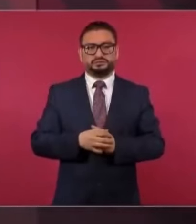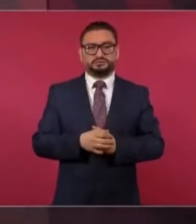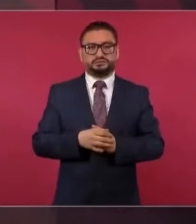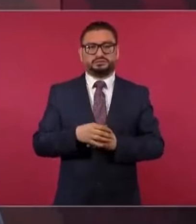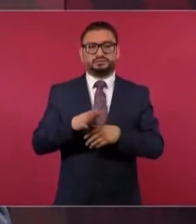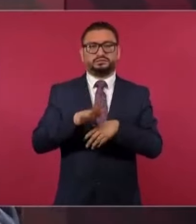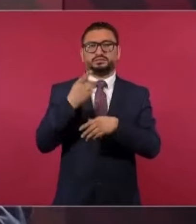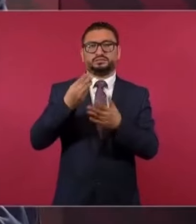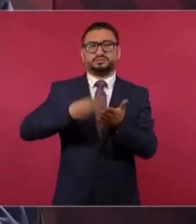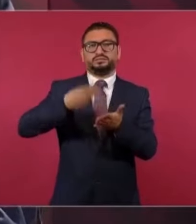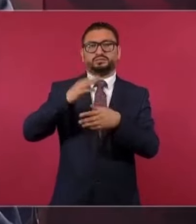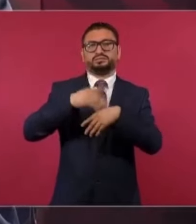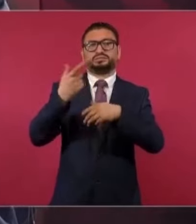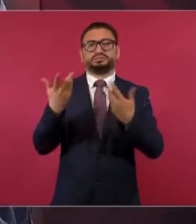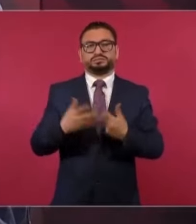pagar las multas, porque